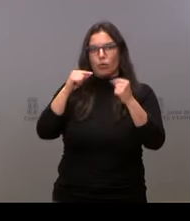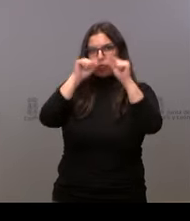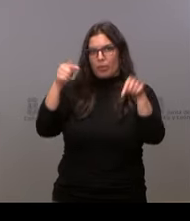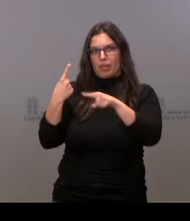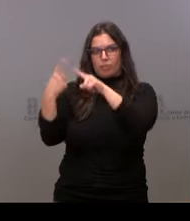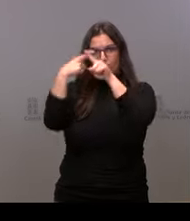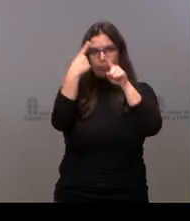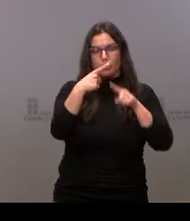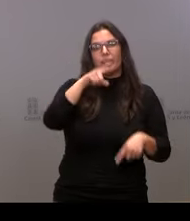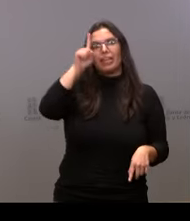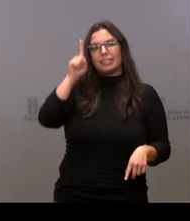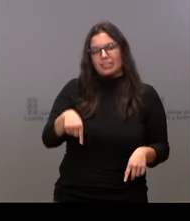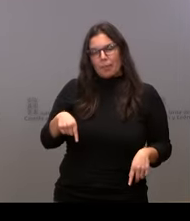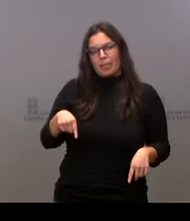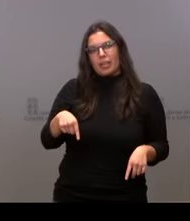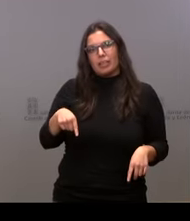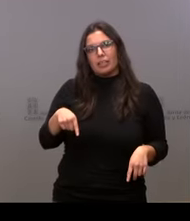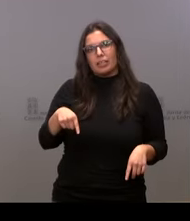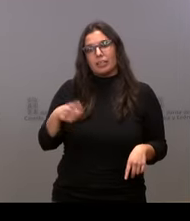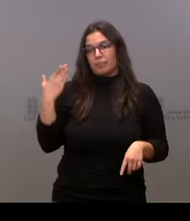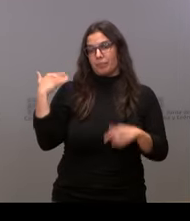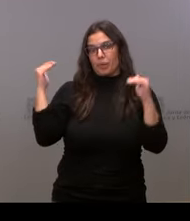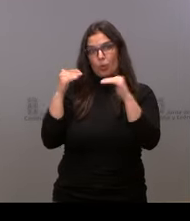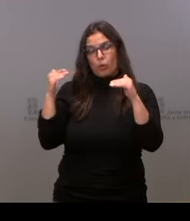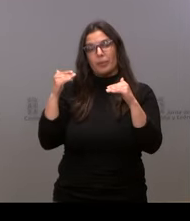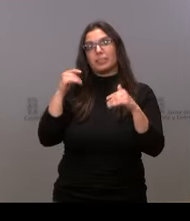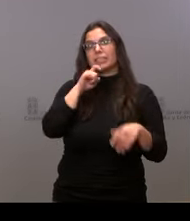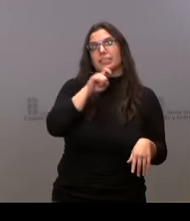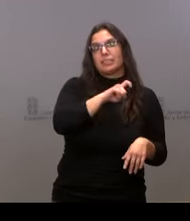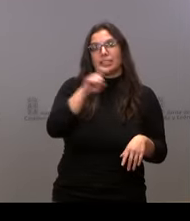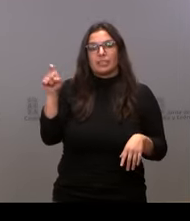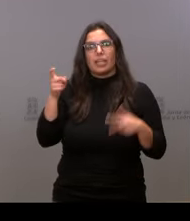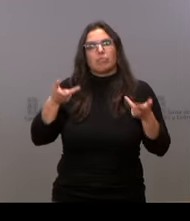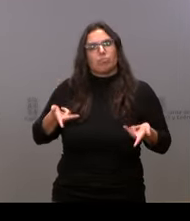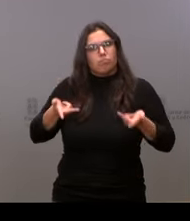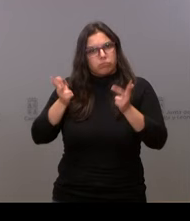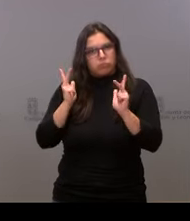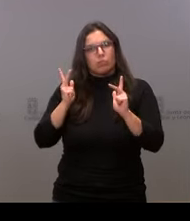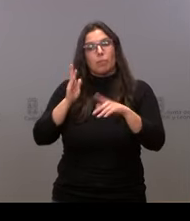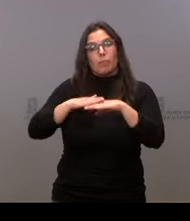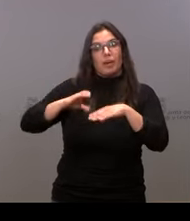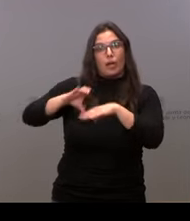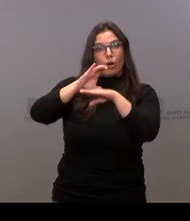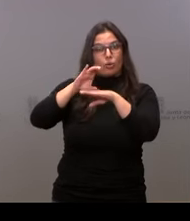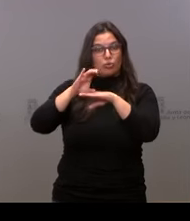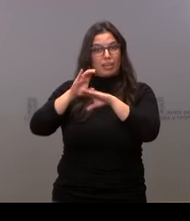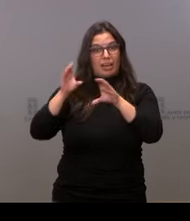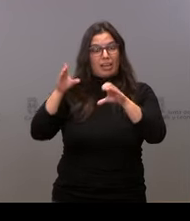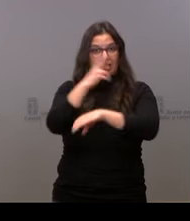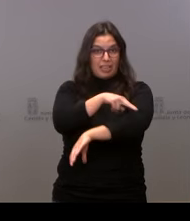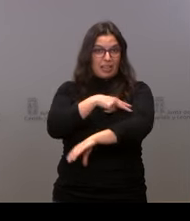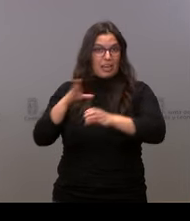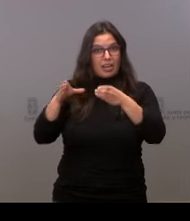como el jueves pasado anunciamos la autorización para que la consejería de sanidad pudiera